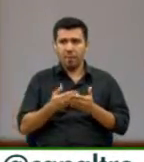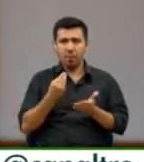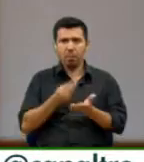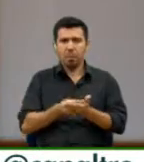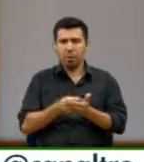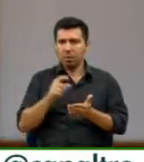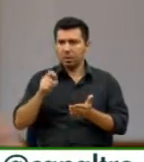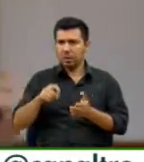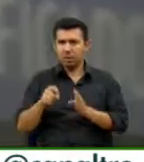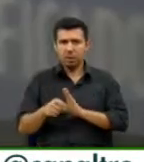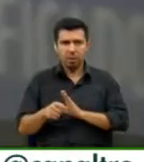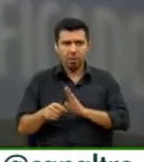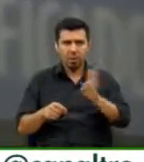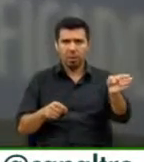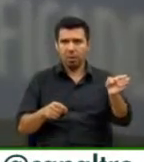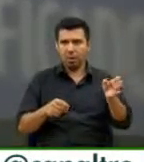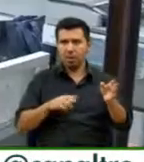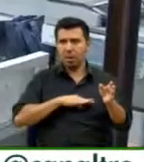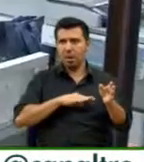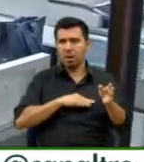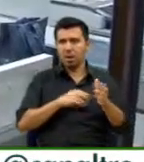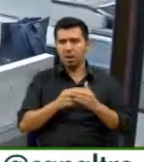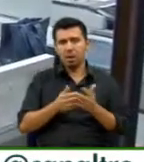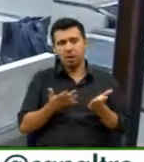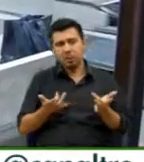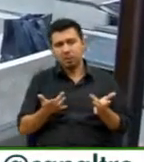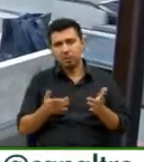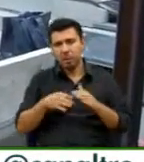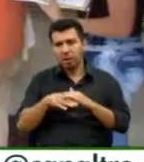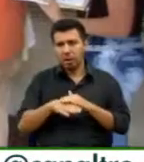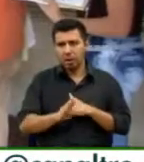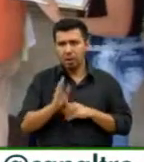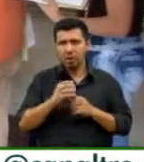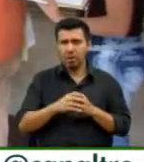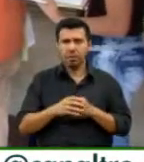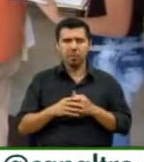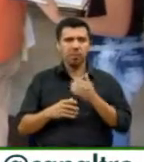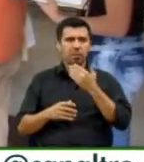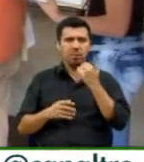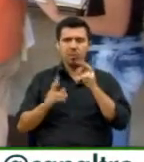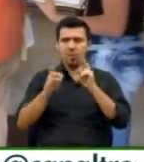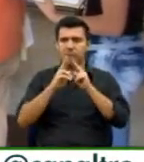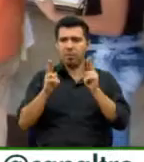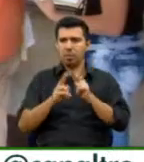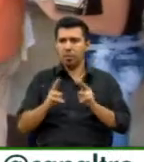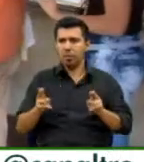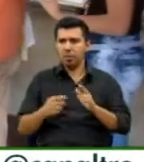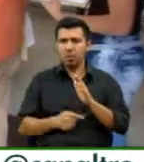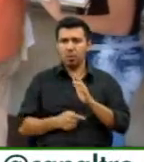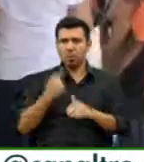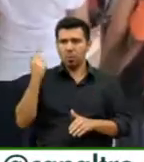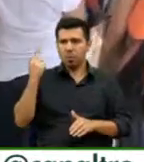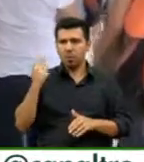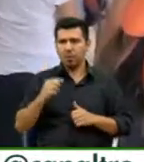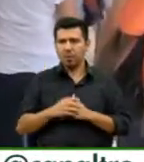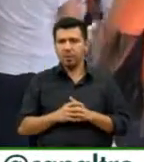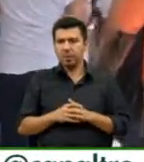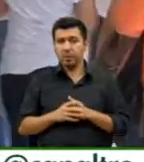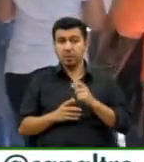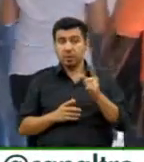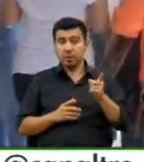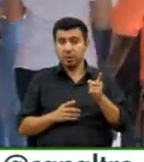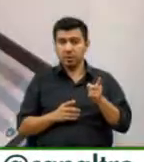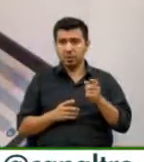venir hasta la alcaldía, ya no tienen que esperar a que la empresa de servicios de reparto entregue la factura en su casa, y si este procedimiento